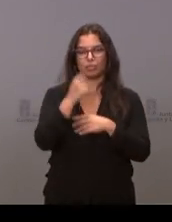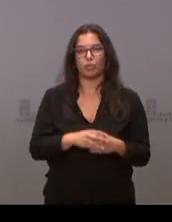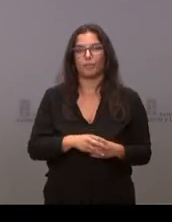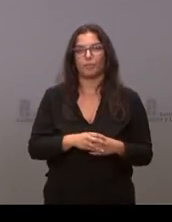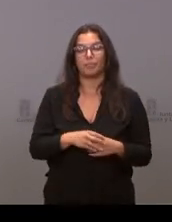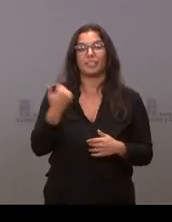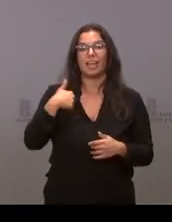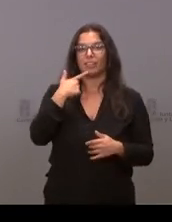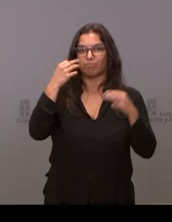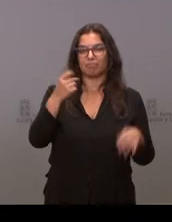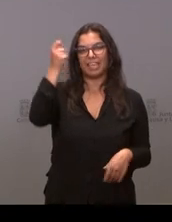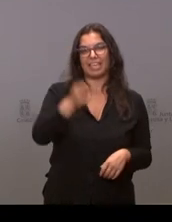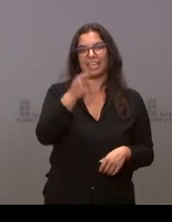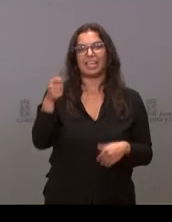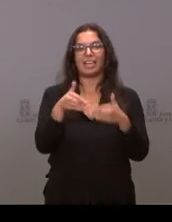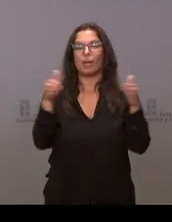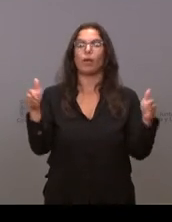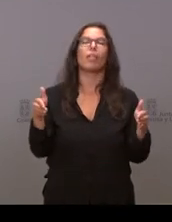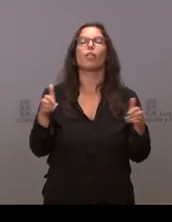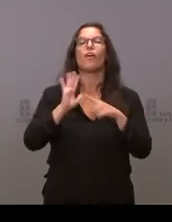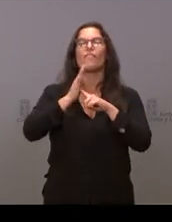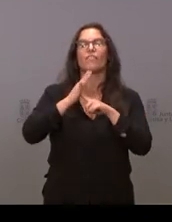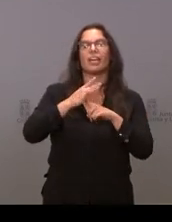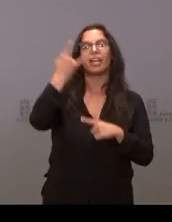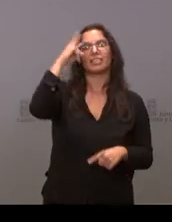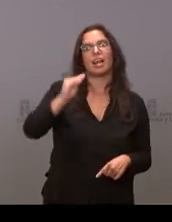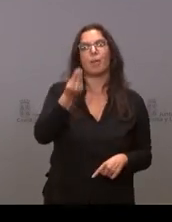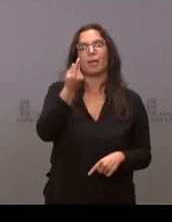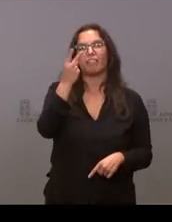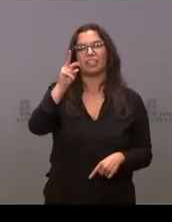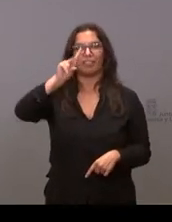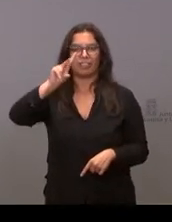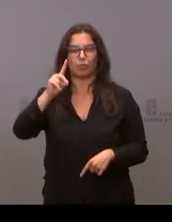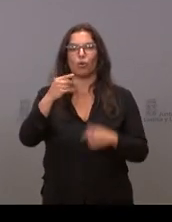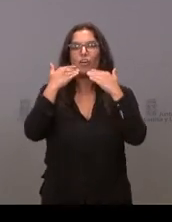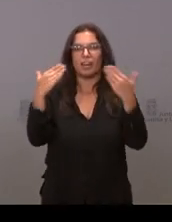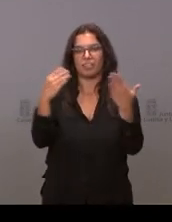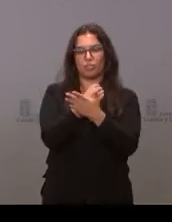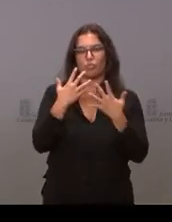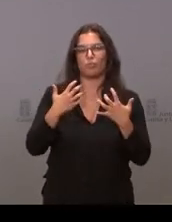Declaro inaugurado la Feria Salamac 2021. Muchísimas gracias a todos.